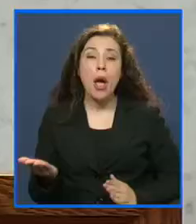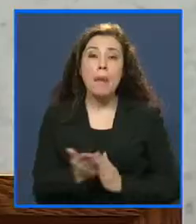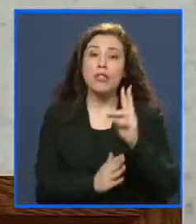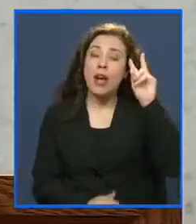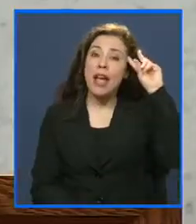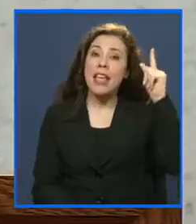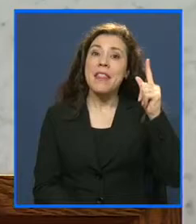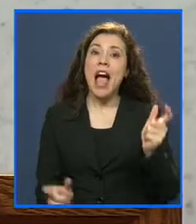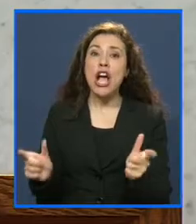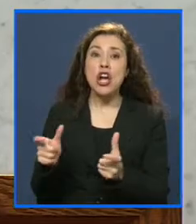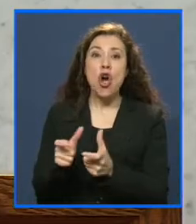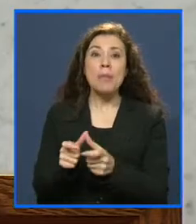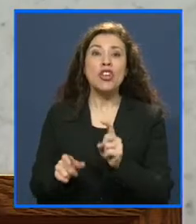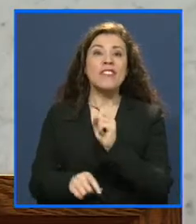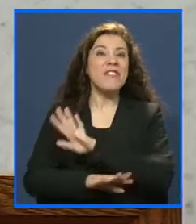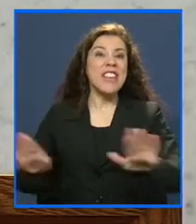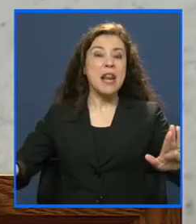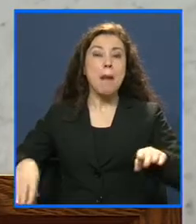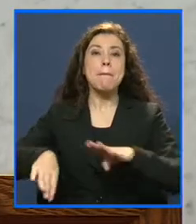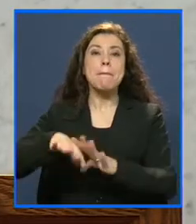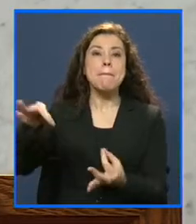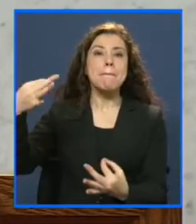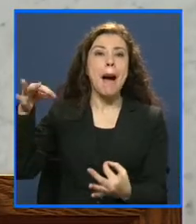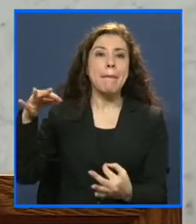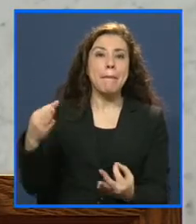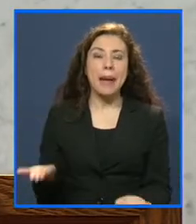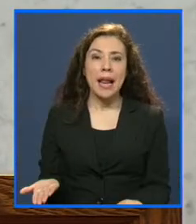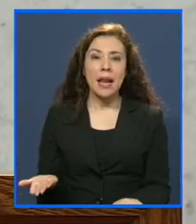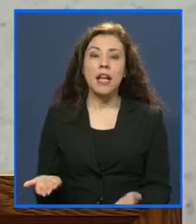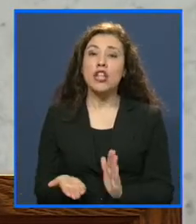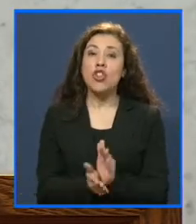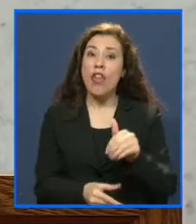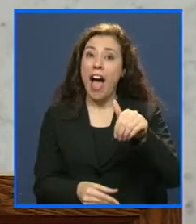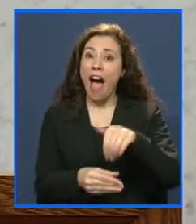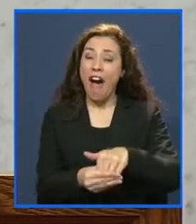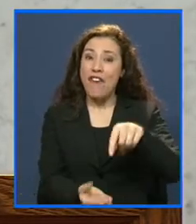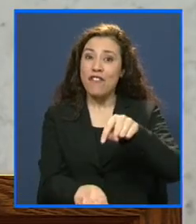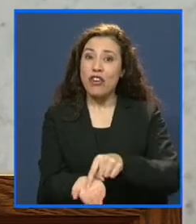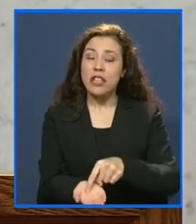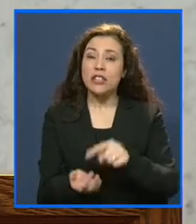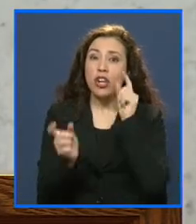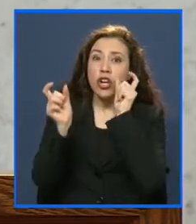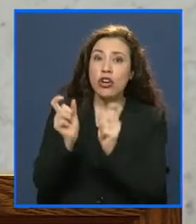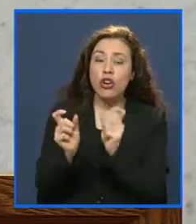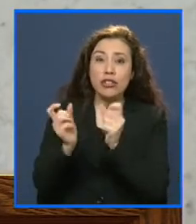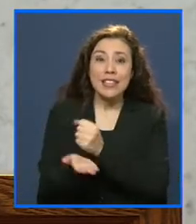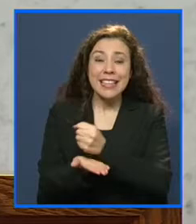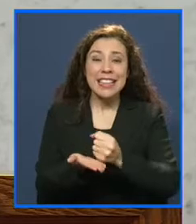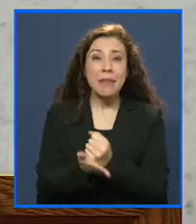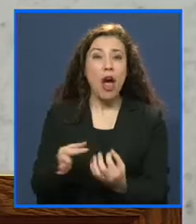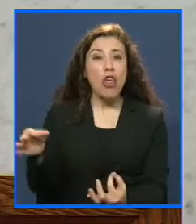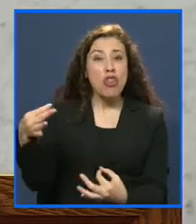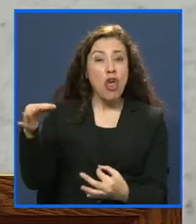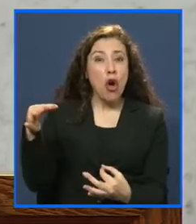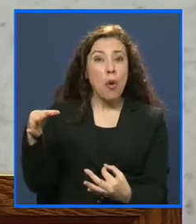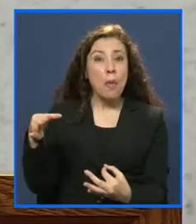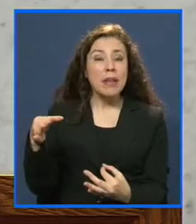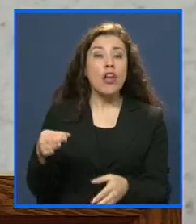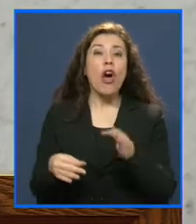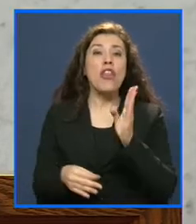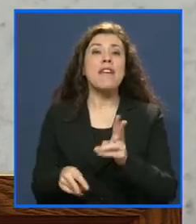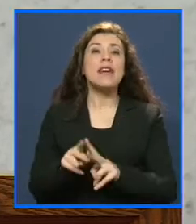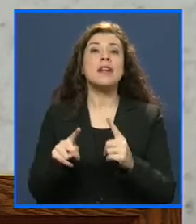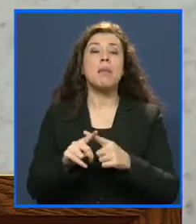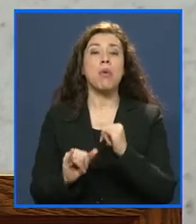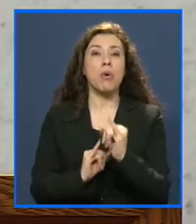comisiones sin papel mediante la cual todas las votaciones y el seguimiento de la tramitación y documentos afines se realizarán por vía